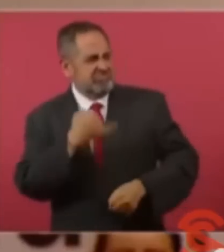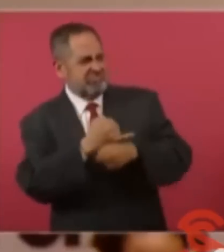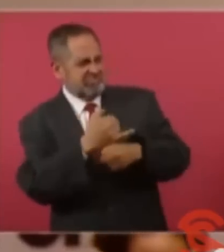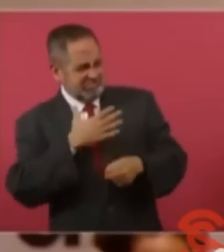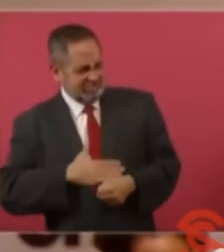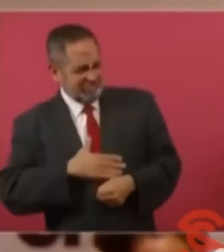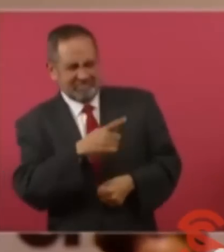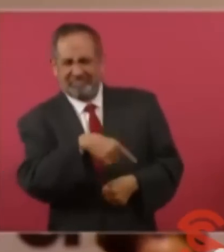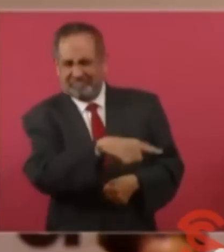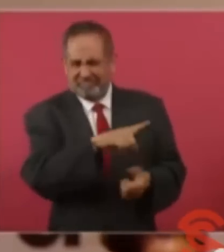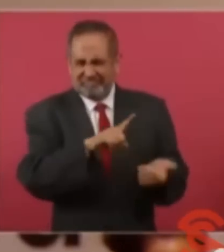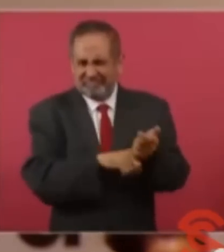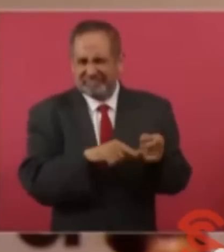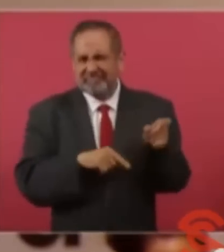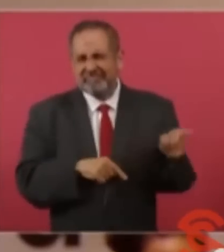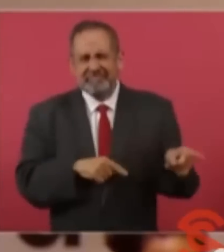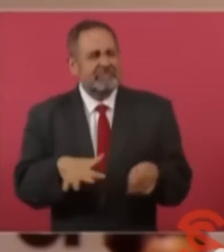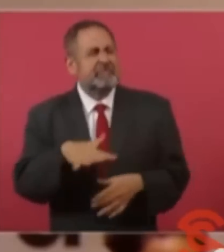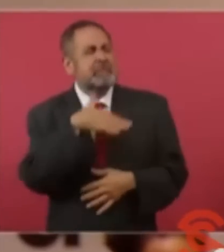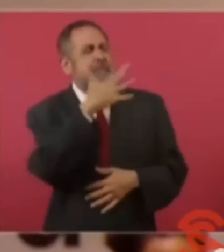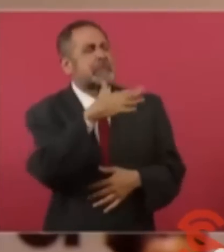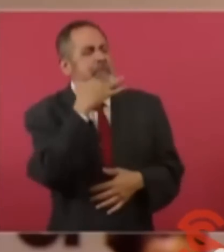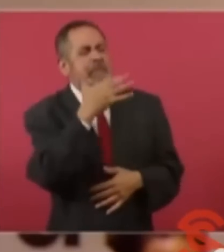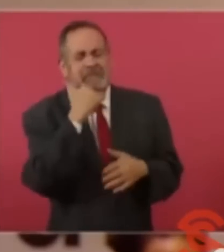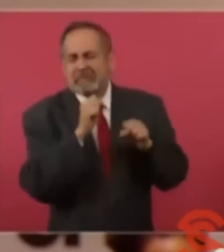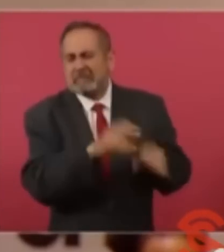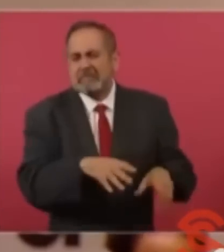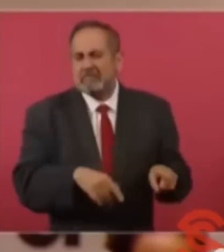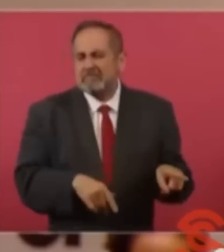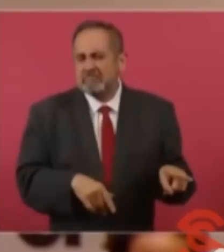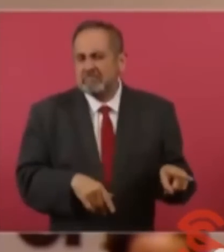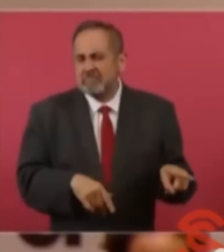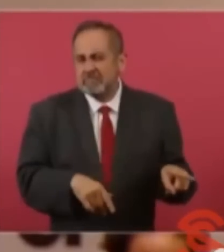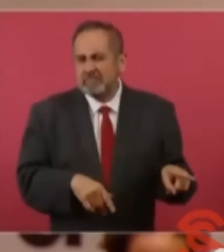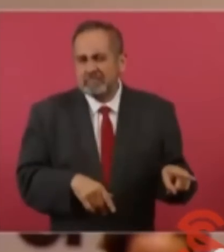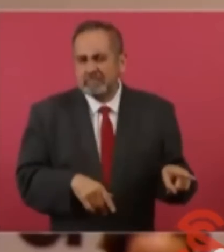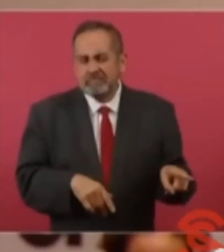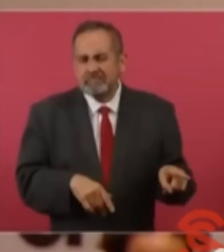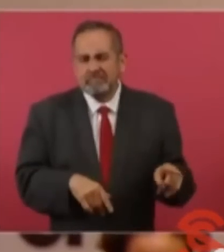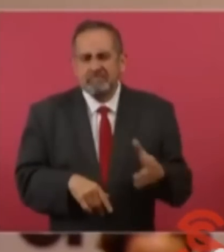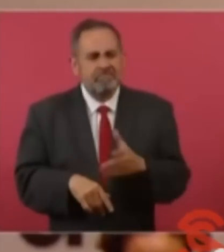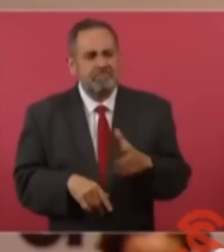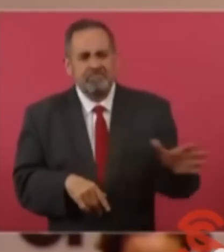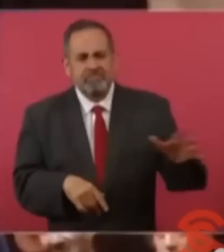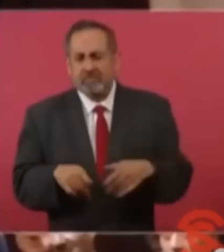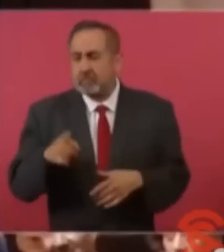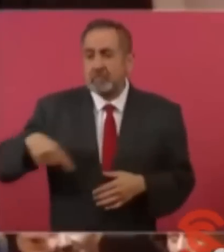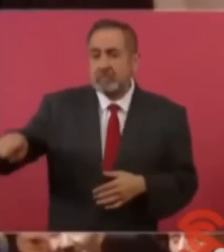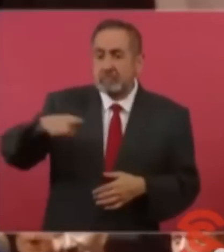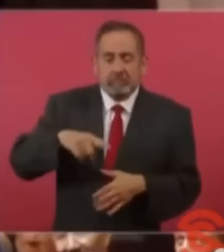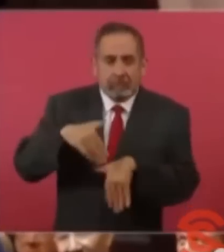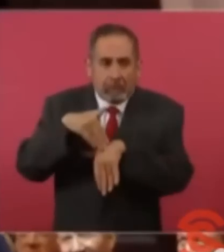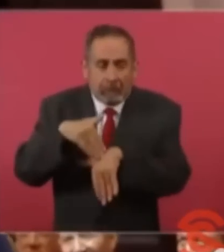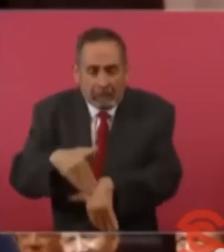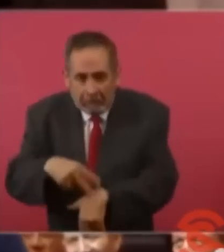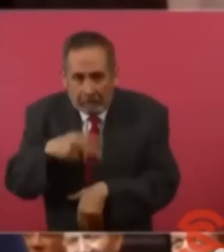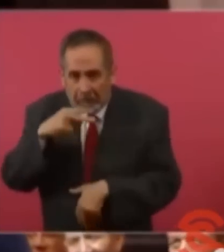injusta y de corrupción, no hay que ser